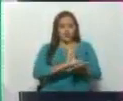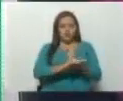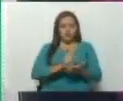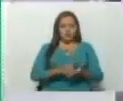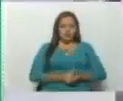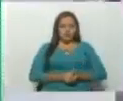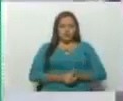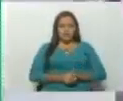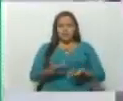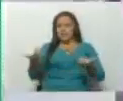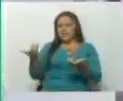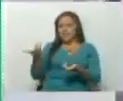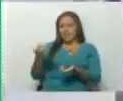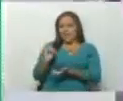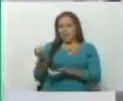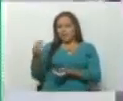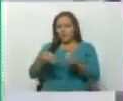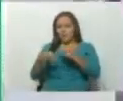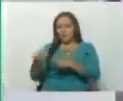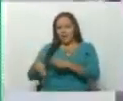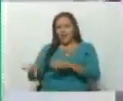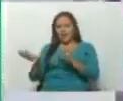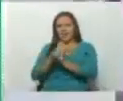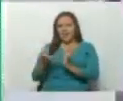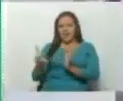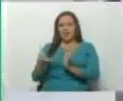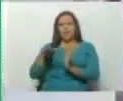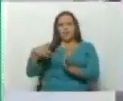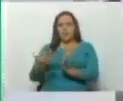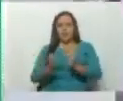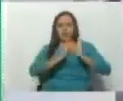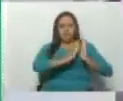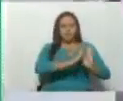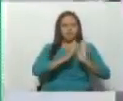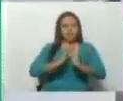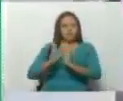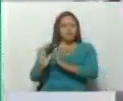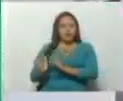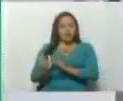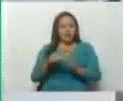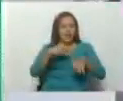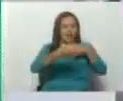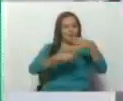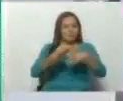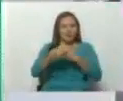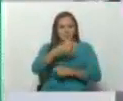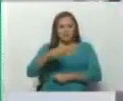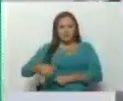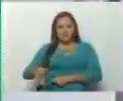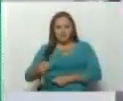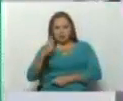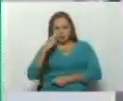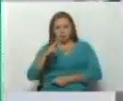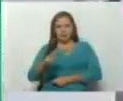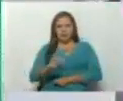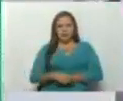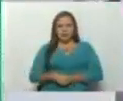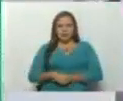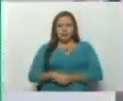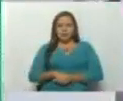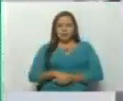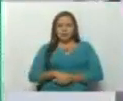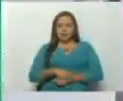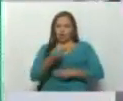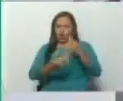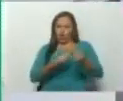abarca esta ley? ¿Cómo la podemos desglosar para ilustrar un poco a quien está en este momento de sintonía y dice, bueno, de qué manera me voy a beneficiar